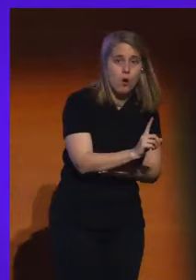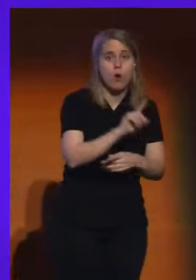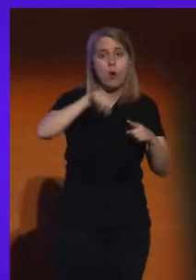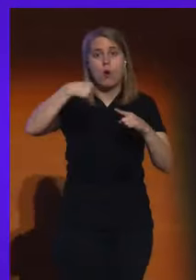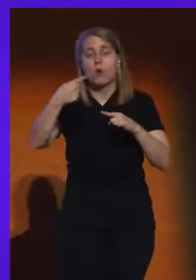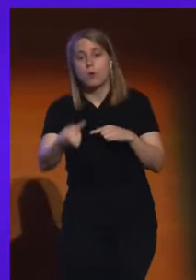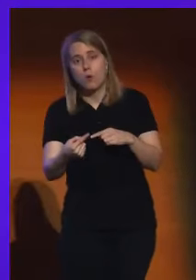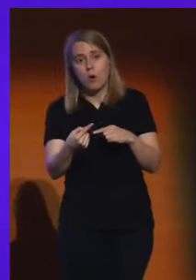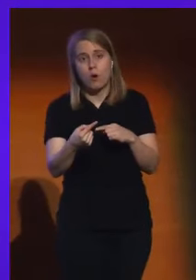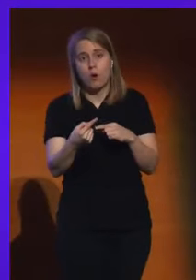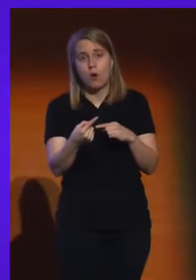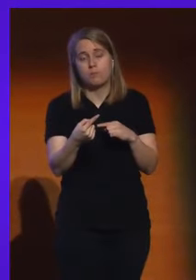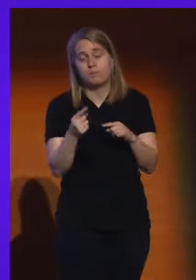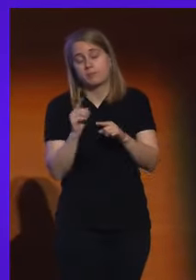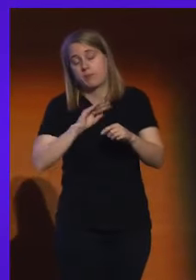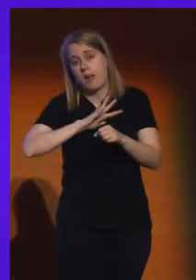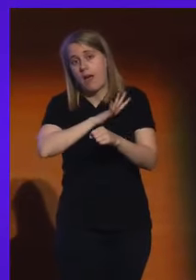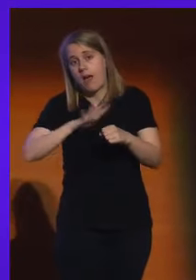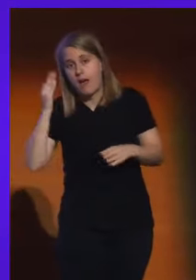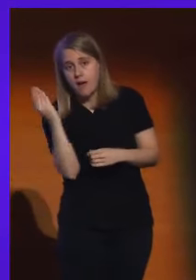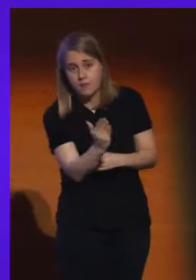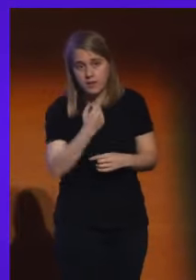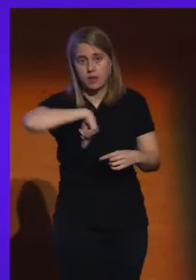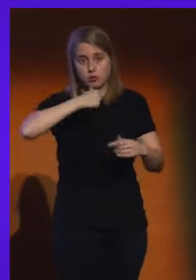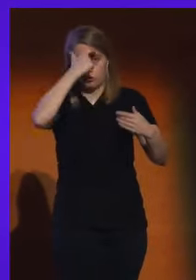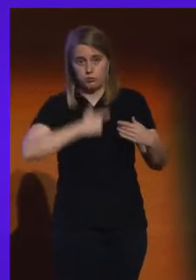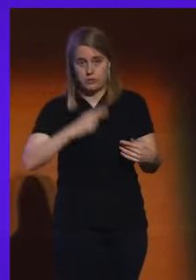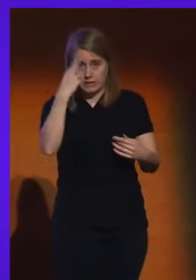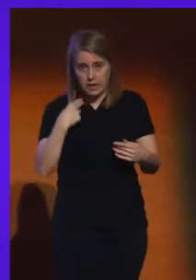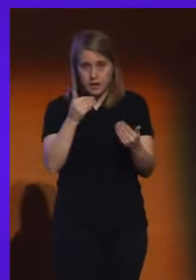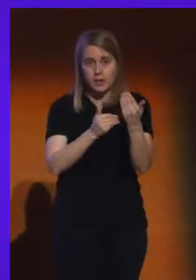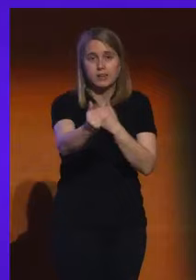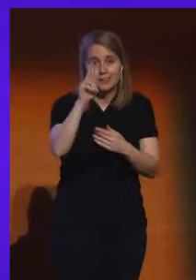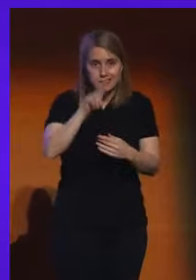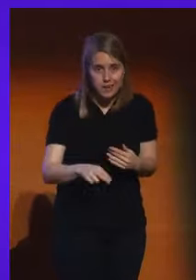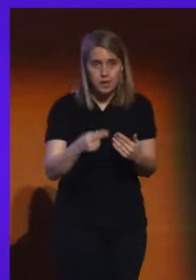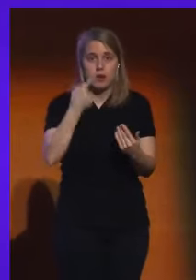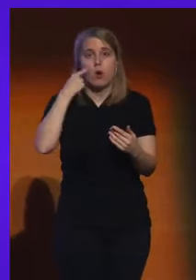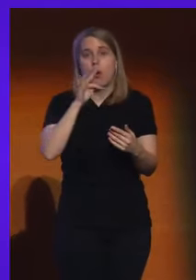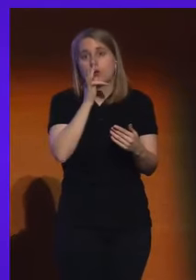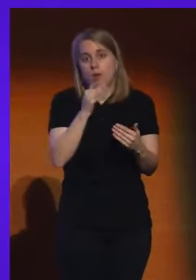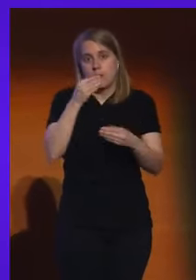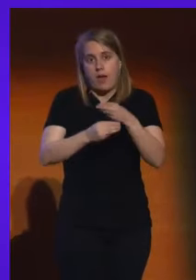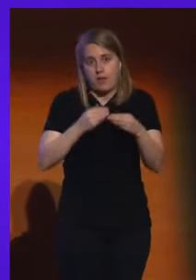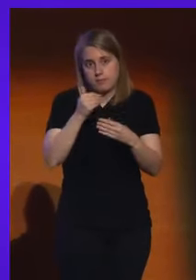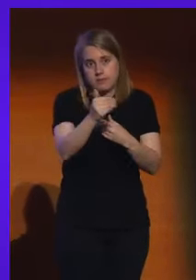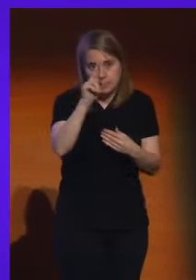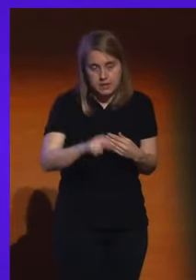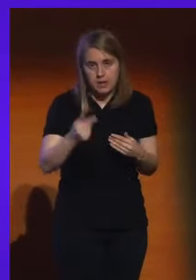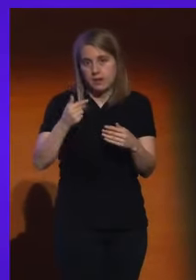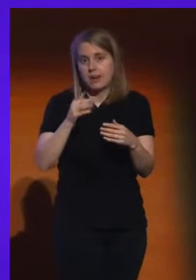modula, perfila, condiciona y lo que somos y lo que seremos, lo que podríamos ser todavía y lo que